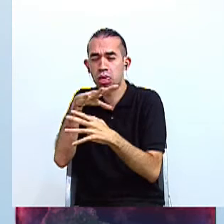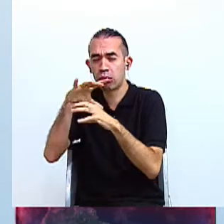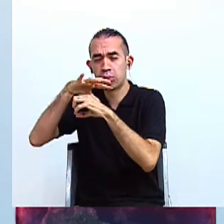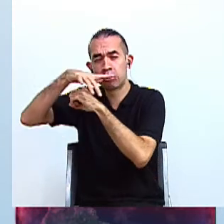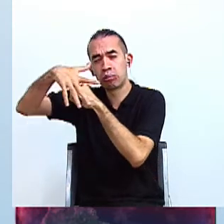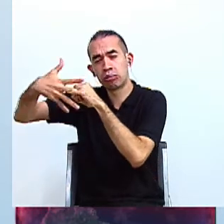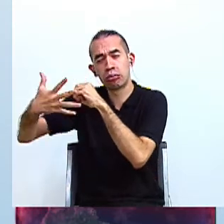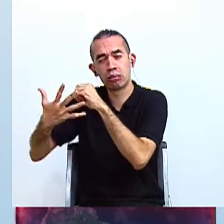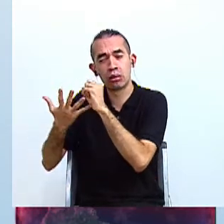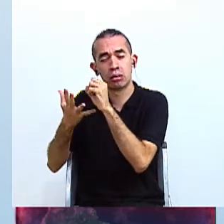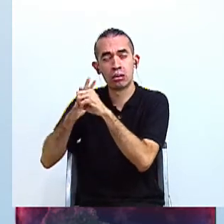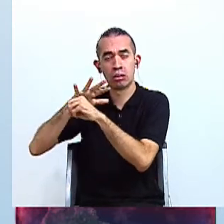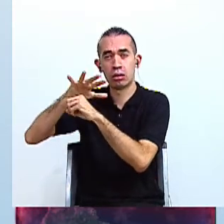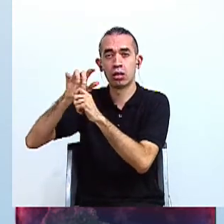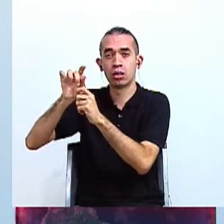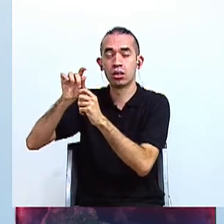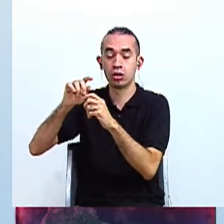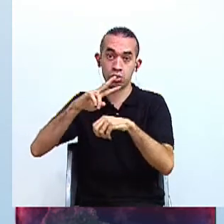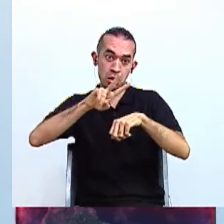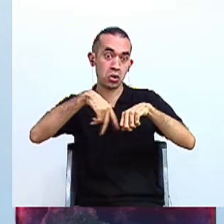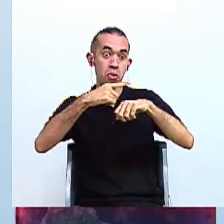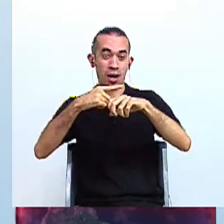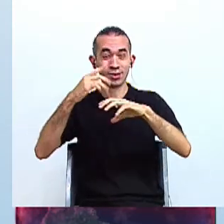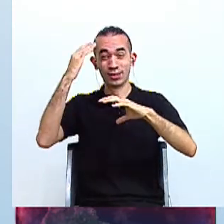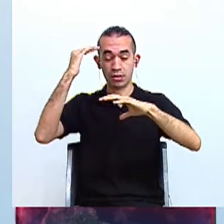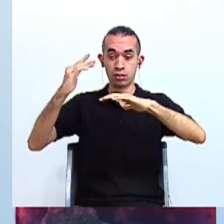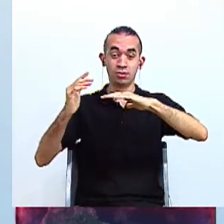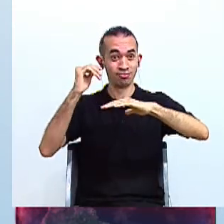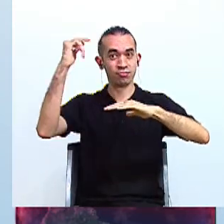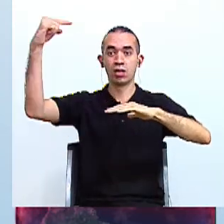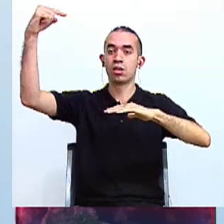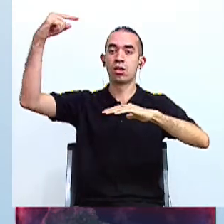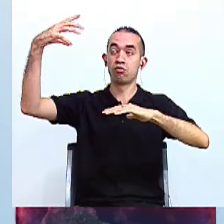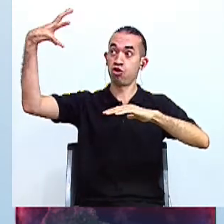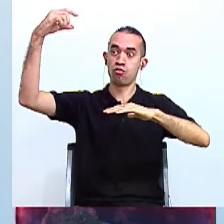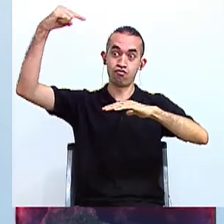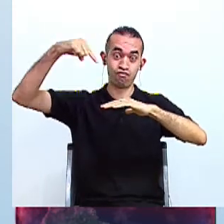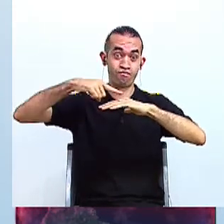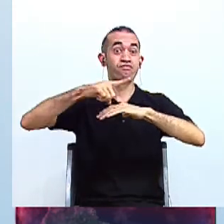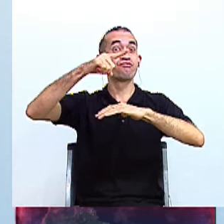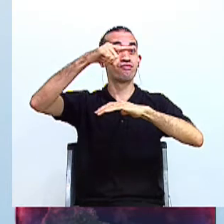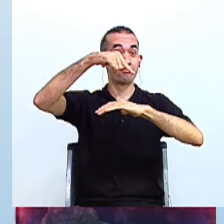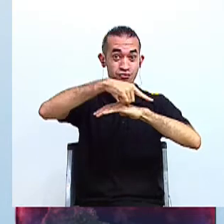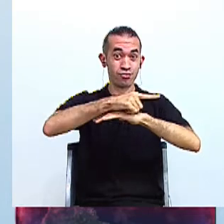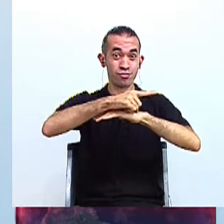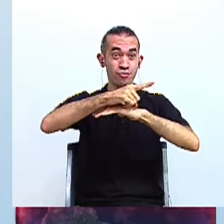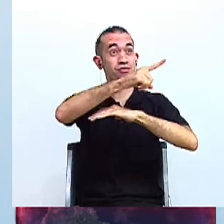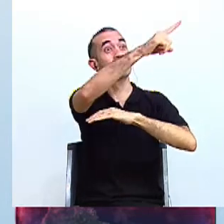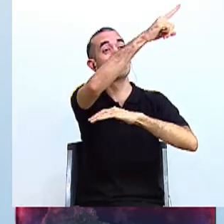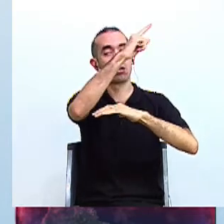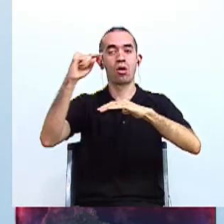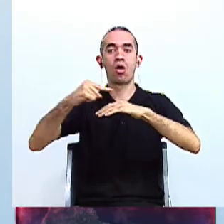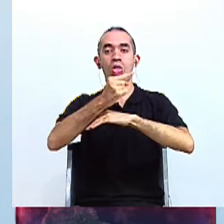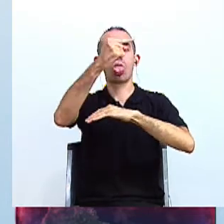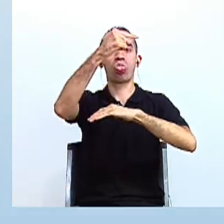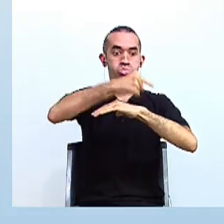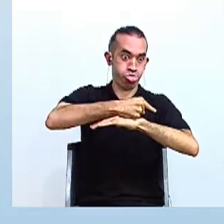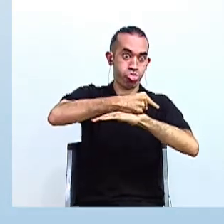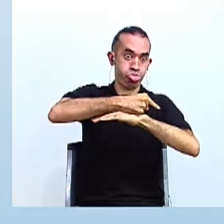Esto altera el efecto invernadero y aumenta la temperatura del planeta. Y a eso es precisamente a lo que